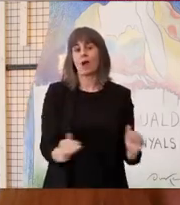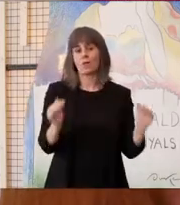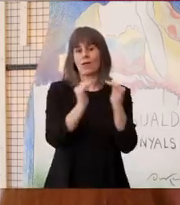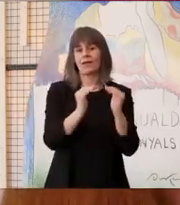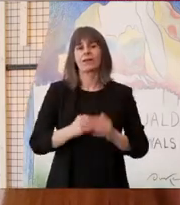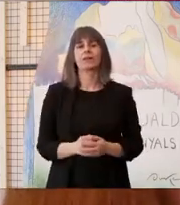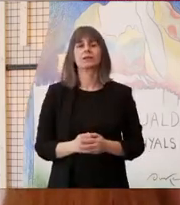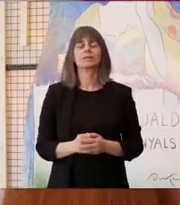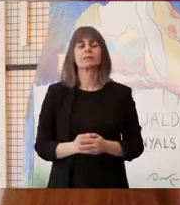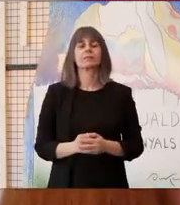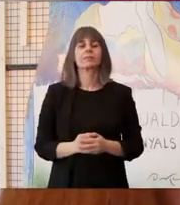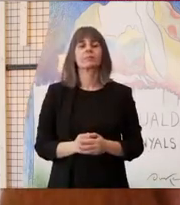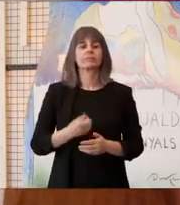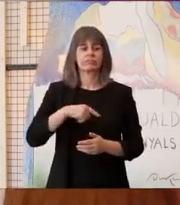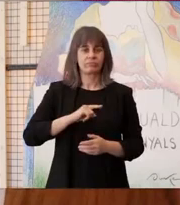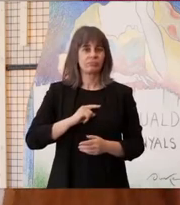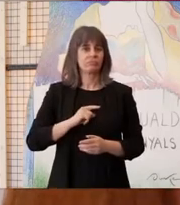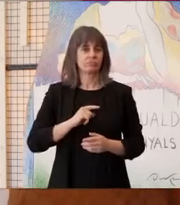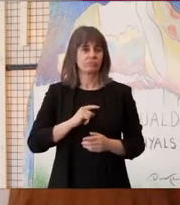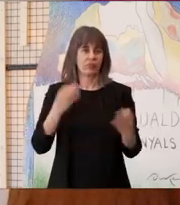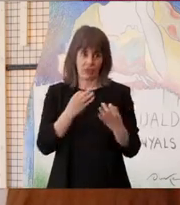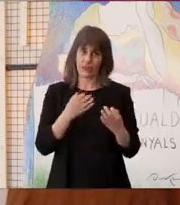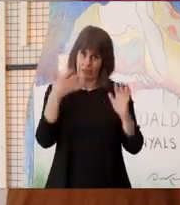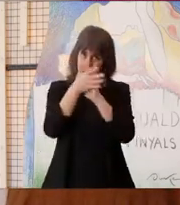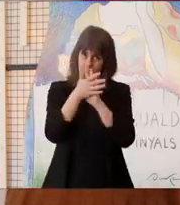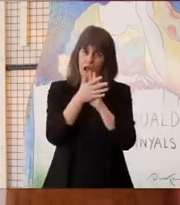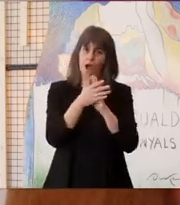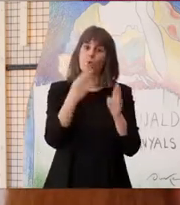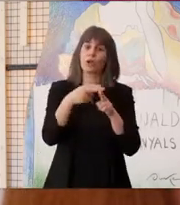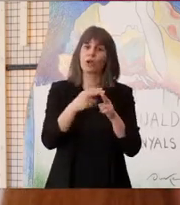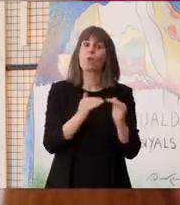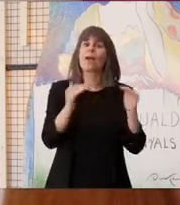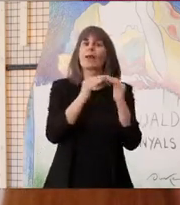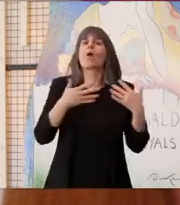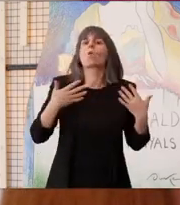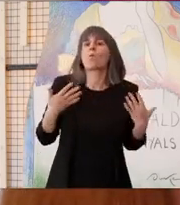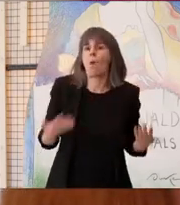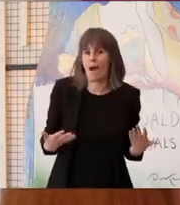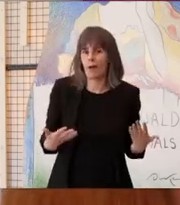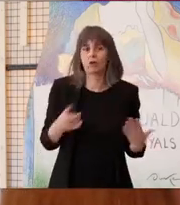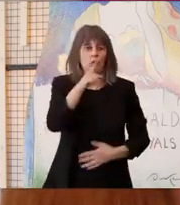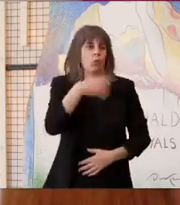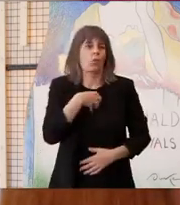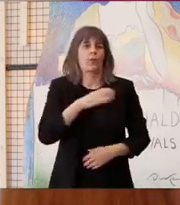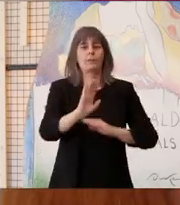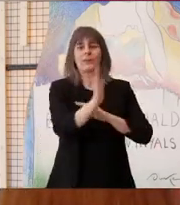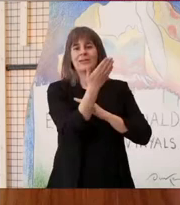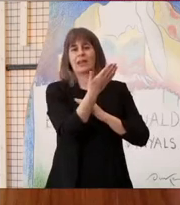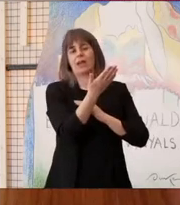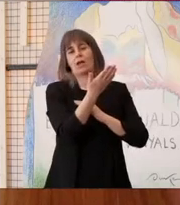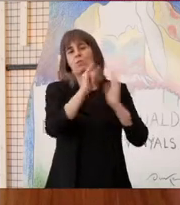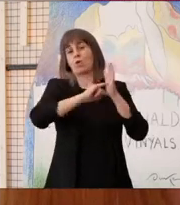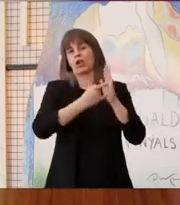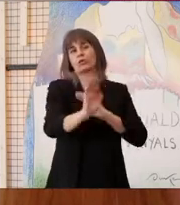Estableciendo Cuáles son las políticas de igualdad es decir usted no puede presentarme un proyecto de un